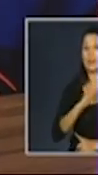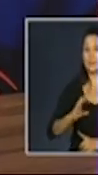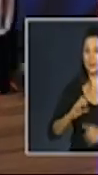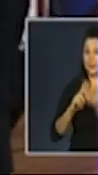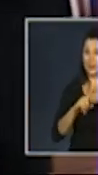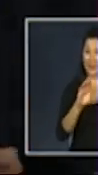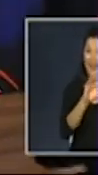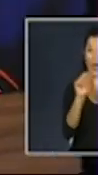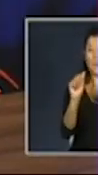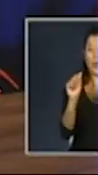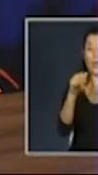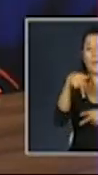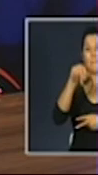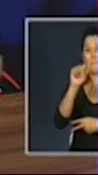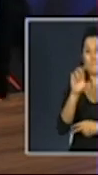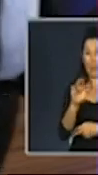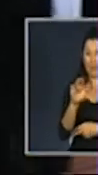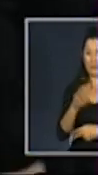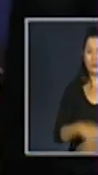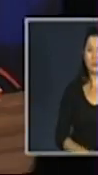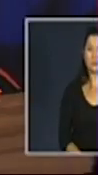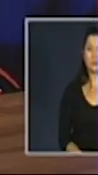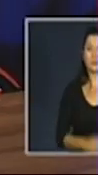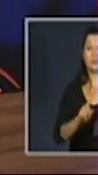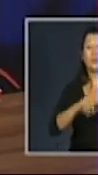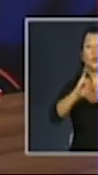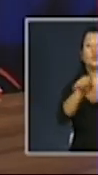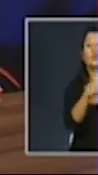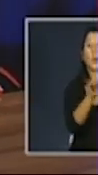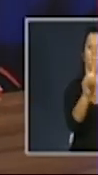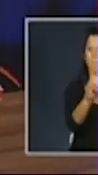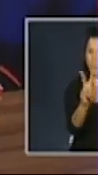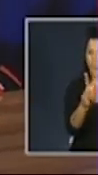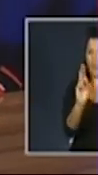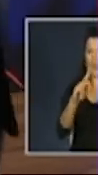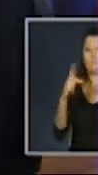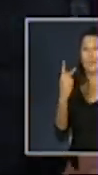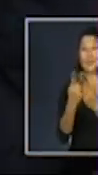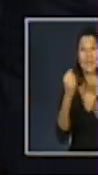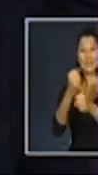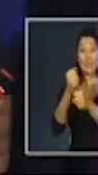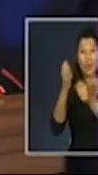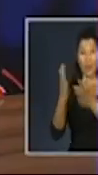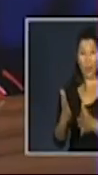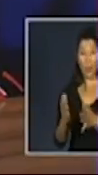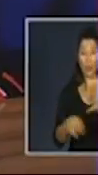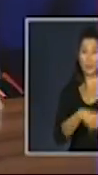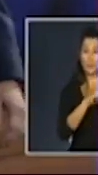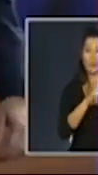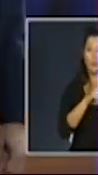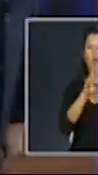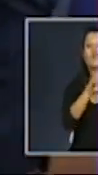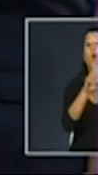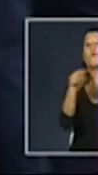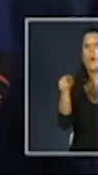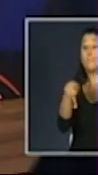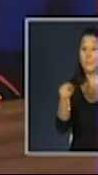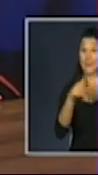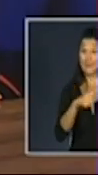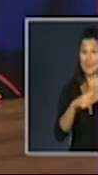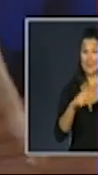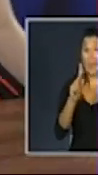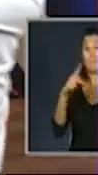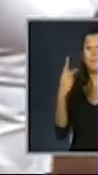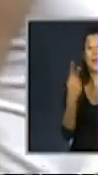Gina, ¿qué tanto estaba usted sentada allí en ese recinto? ¿Qué tanto está pesando la televisión como un medio para informar sobre la política? Y en ese sentido,